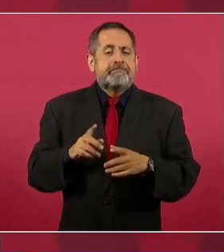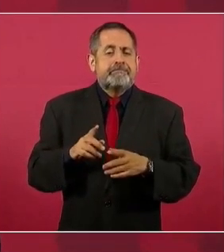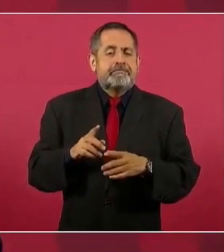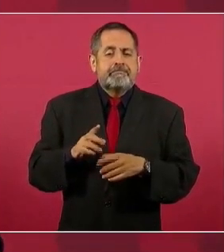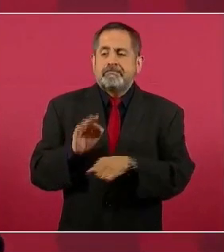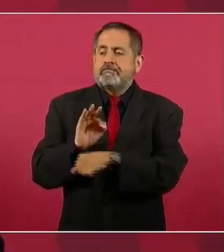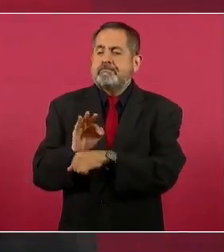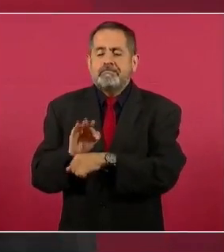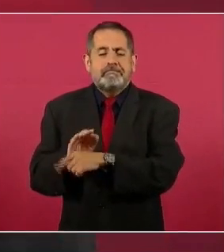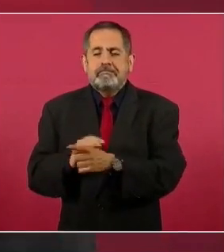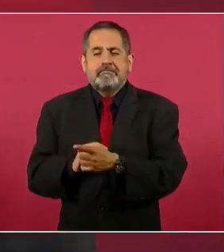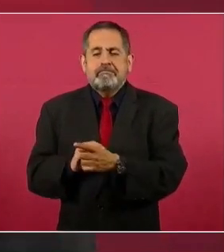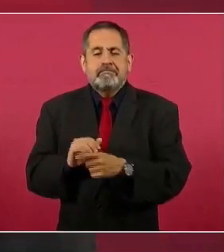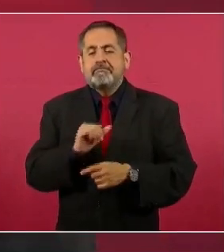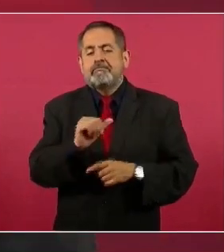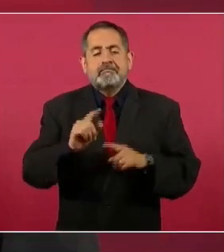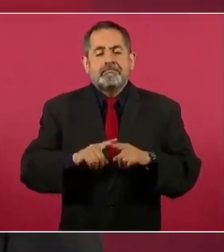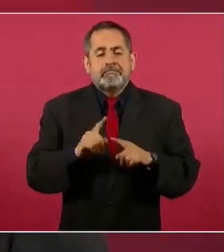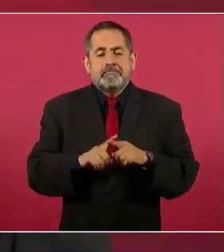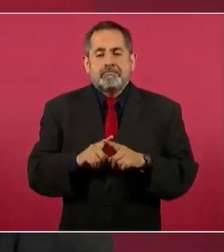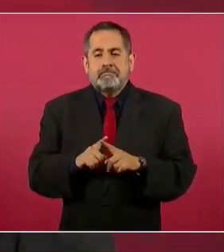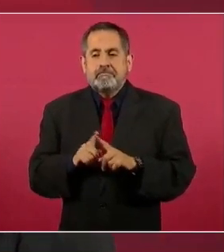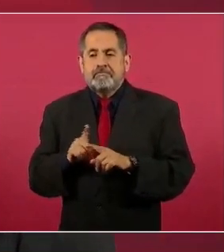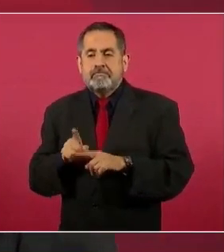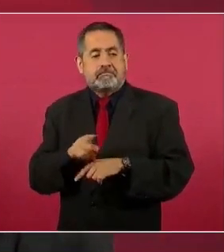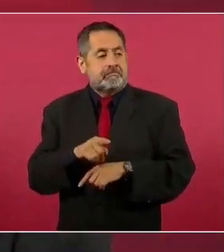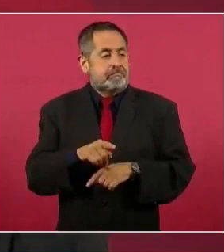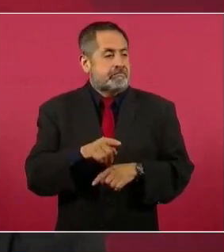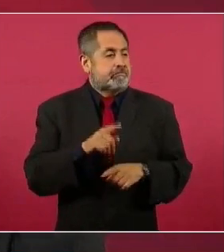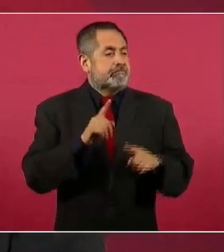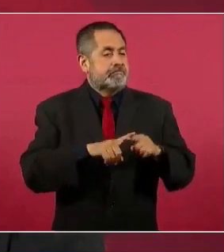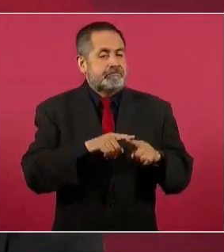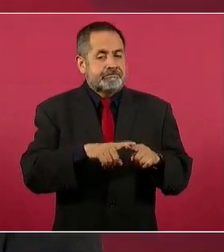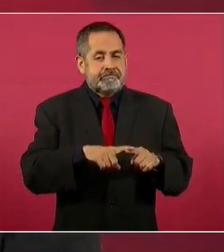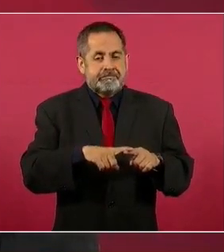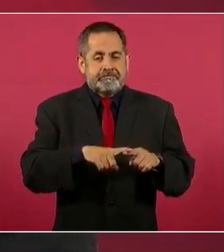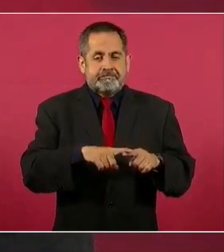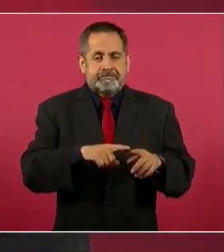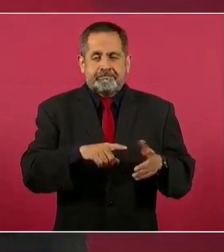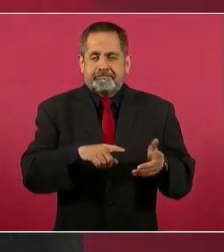se ocupan de defender a los